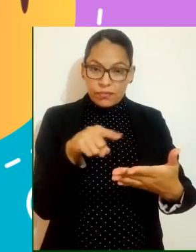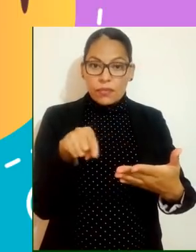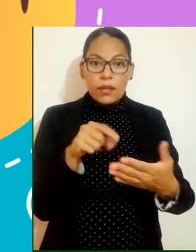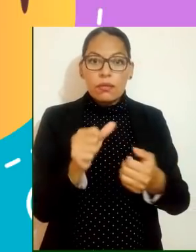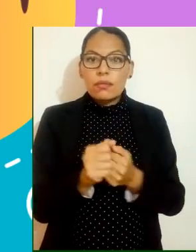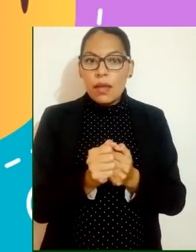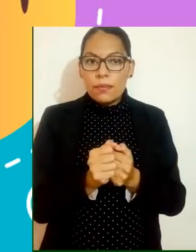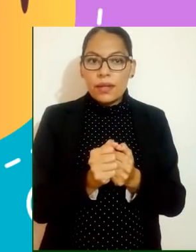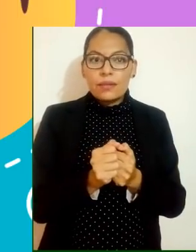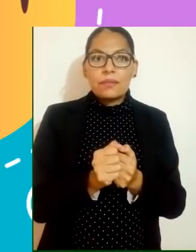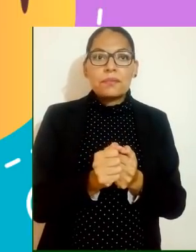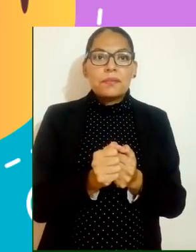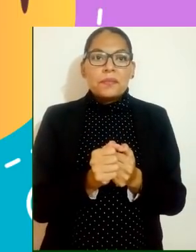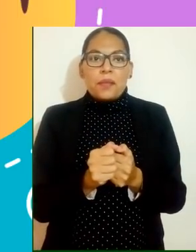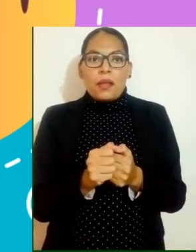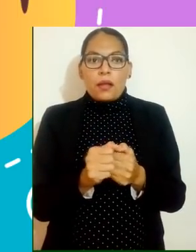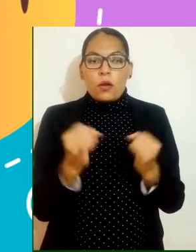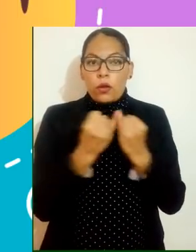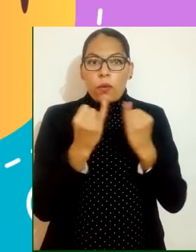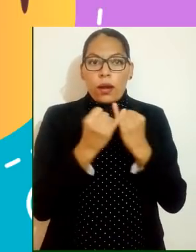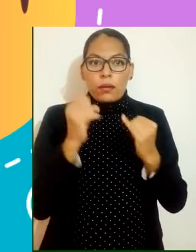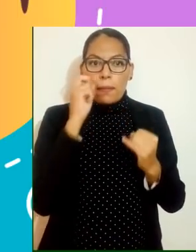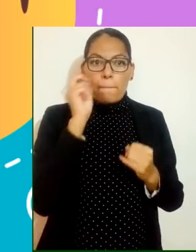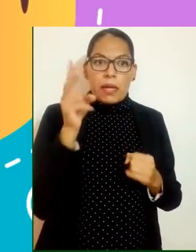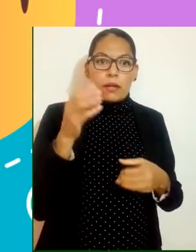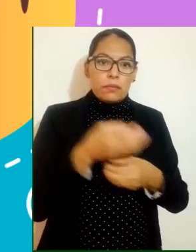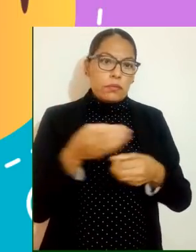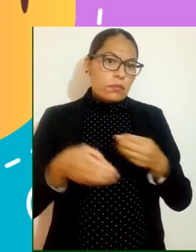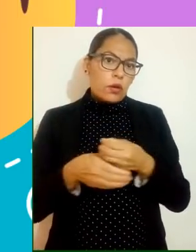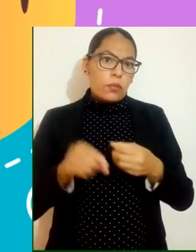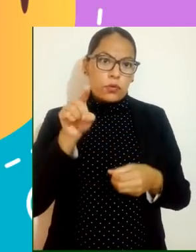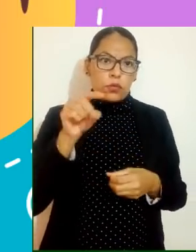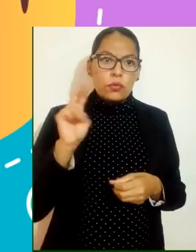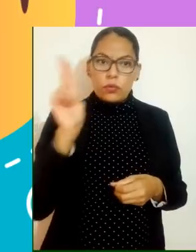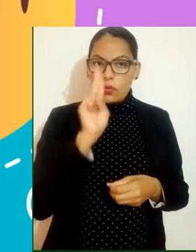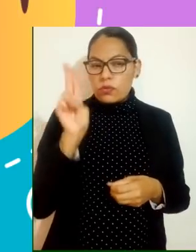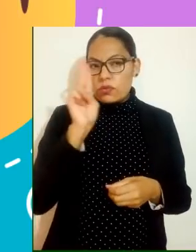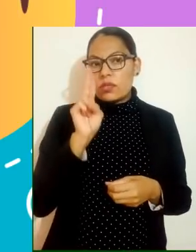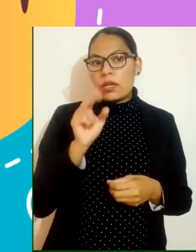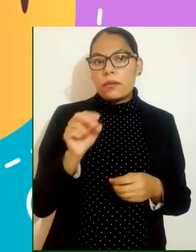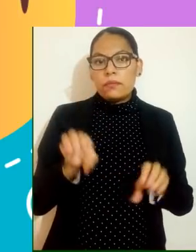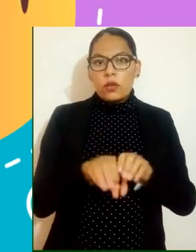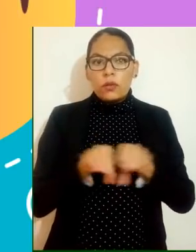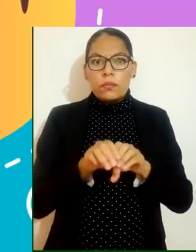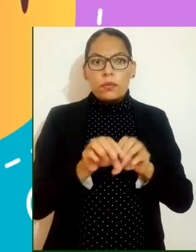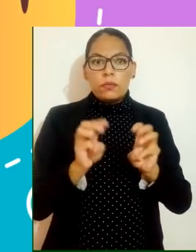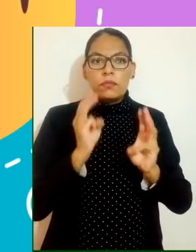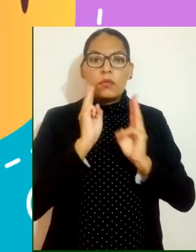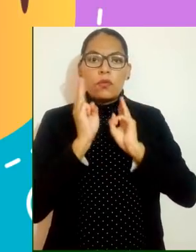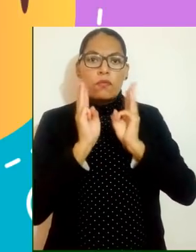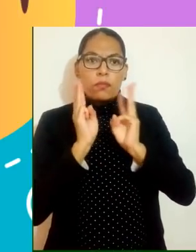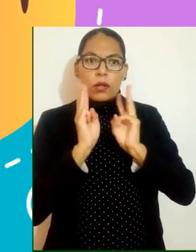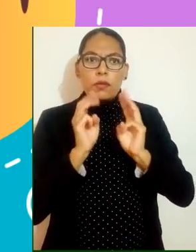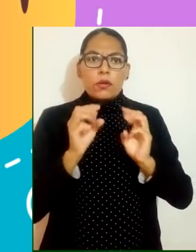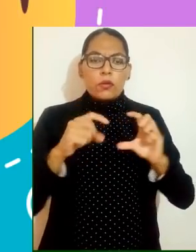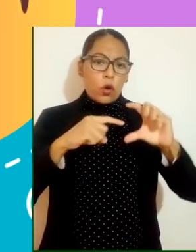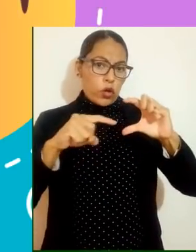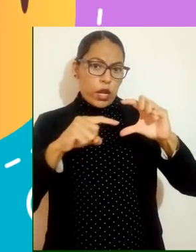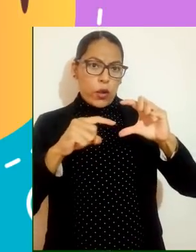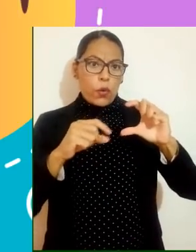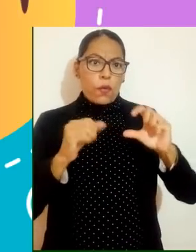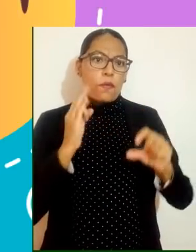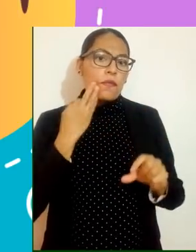solamente. Cuando nos decían que debíamos enseñar TICs en el aula, pues a lo que se